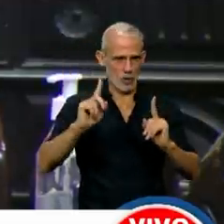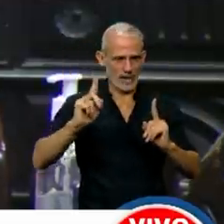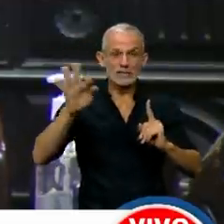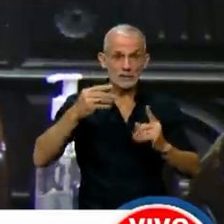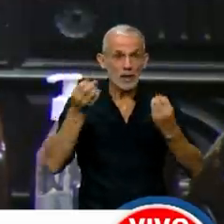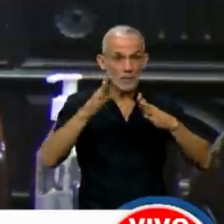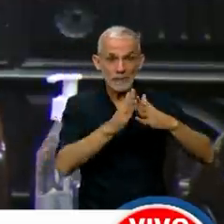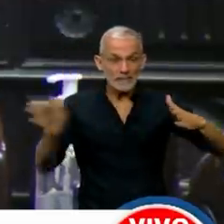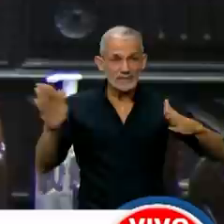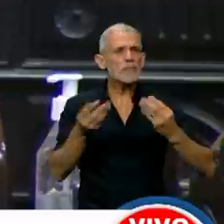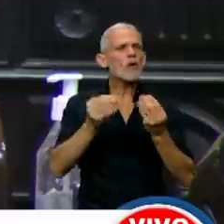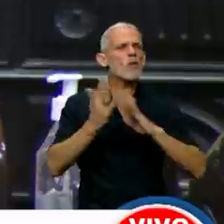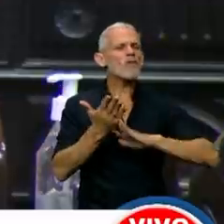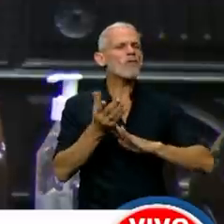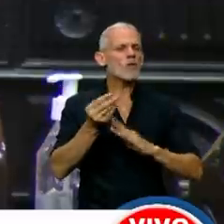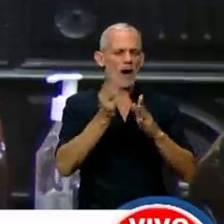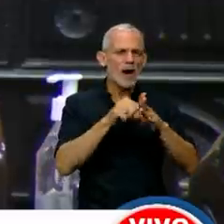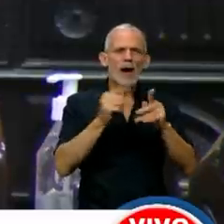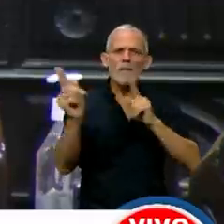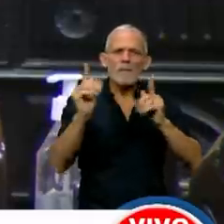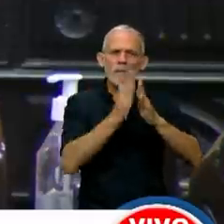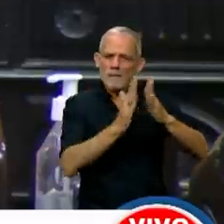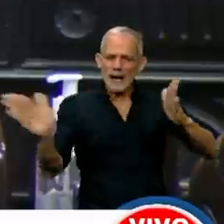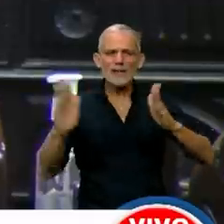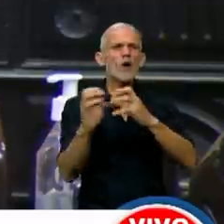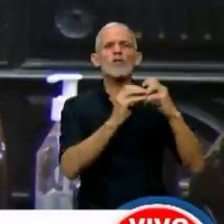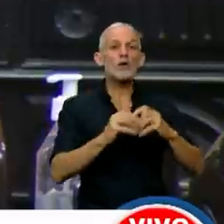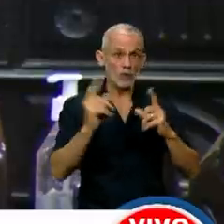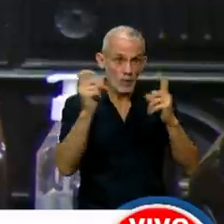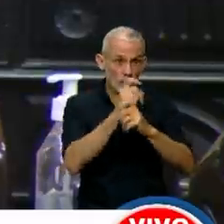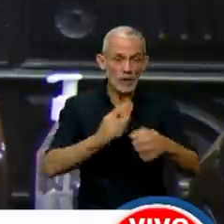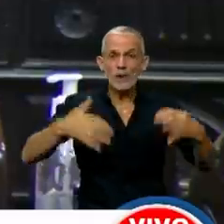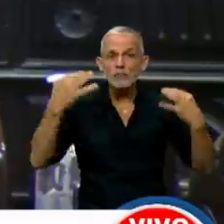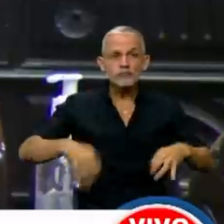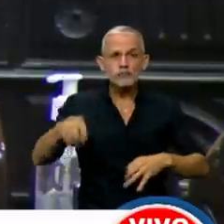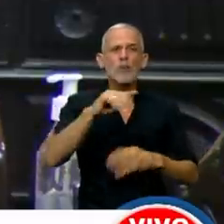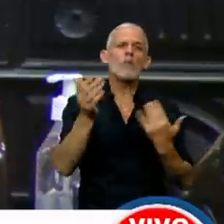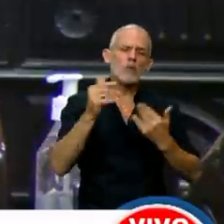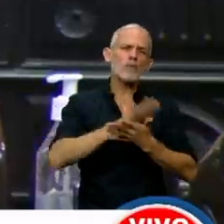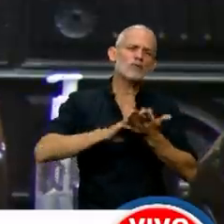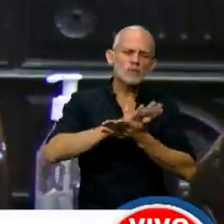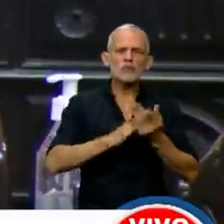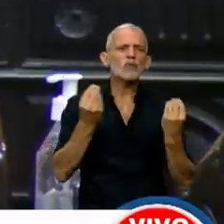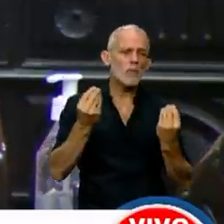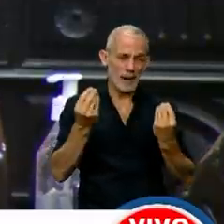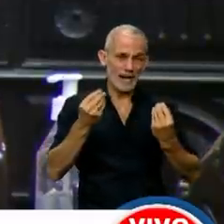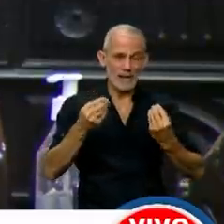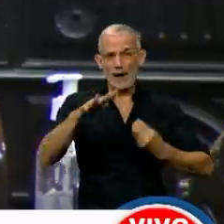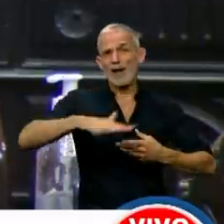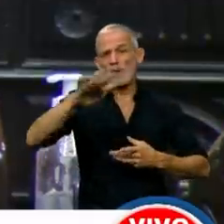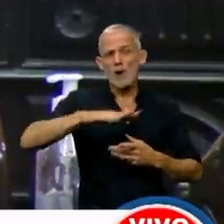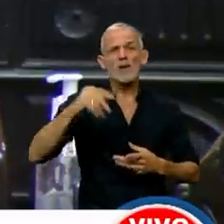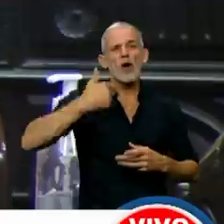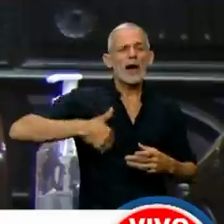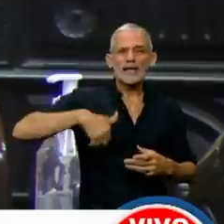iniciar una página donde discutamos estos problemas y podamos construir el pueblo y